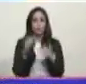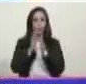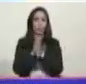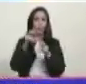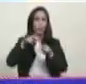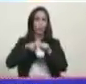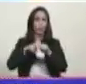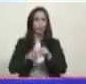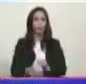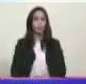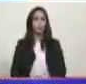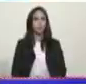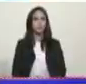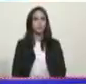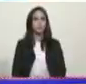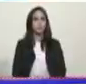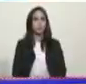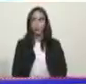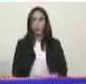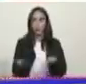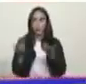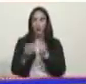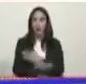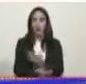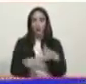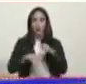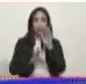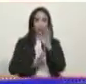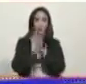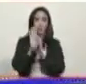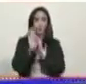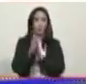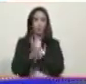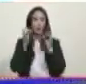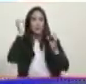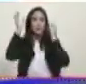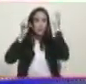favor. Venezolana de Investigación, Desarrollo e Innovación.